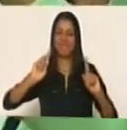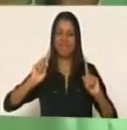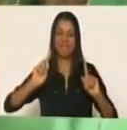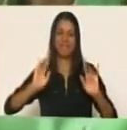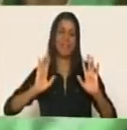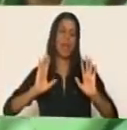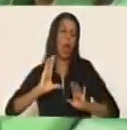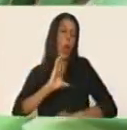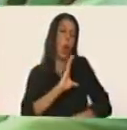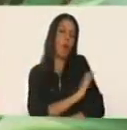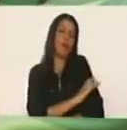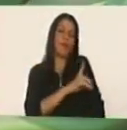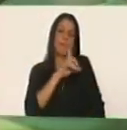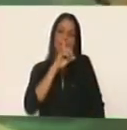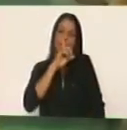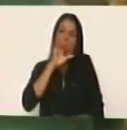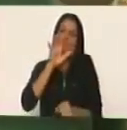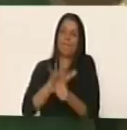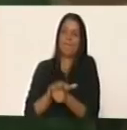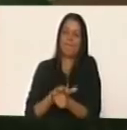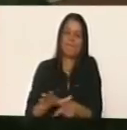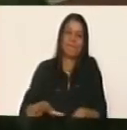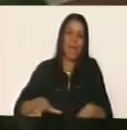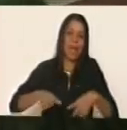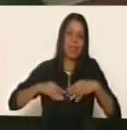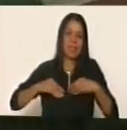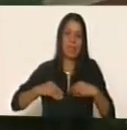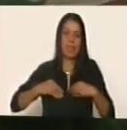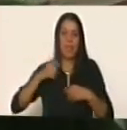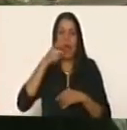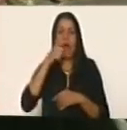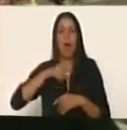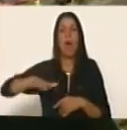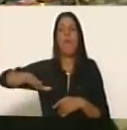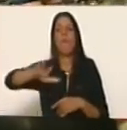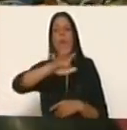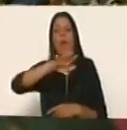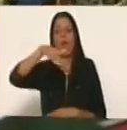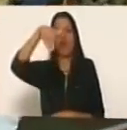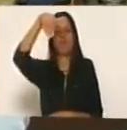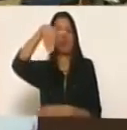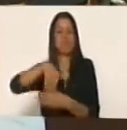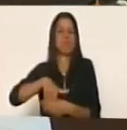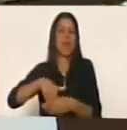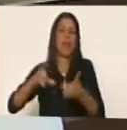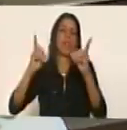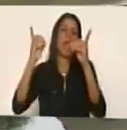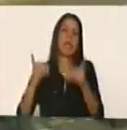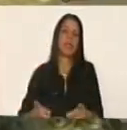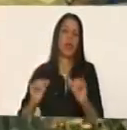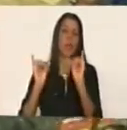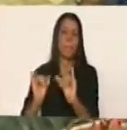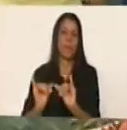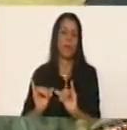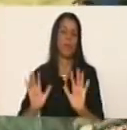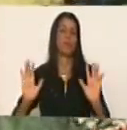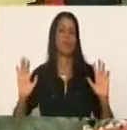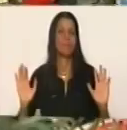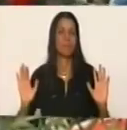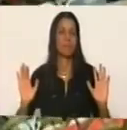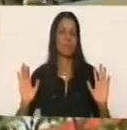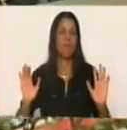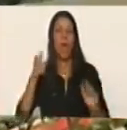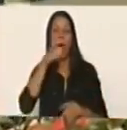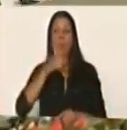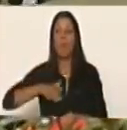tienen otro remedio, porque el pueblo venezolano habló de la manera más grandiosa que puede hablar un pueblo, de la manera más